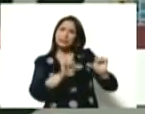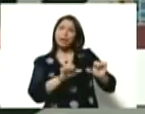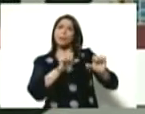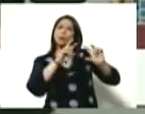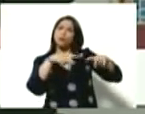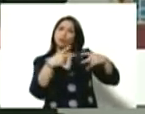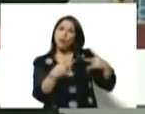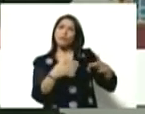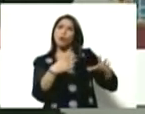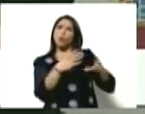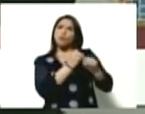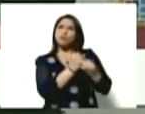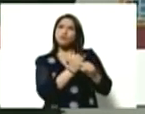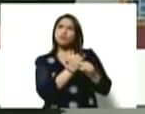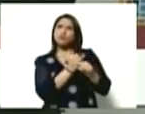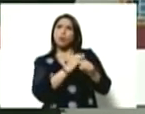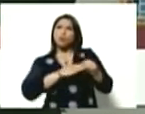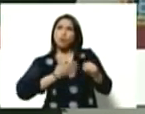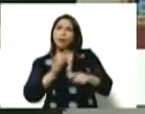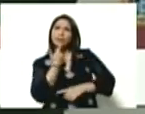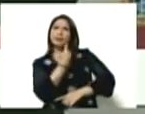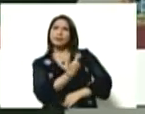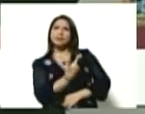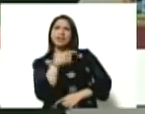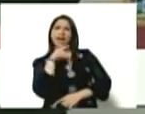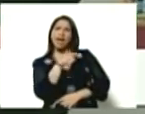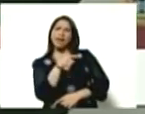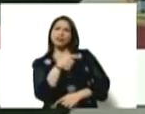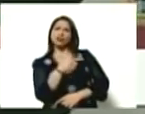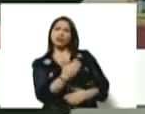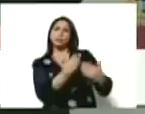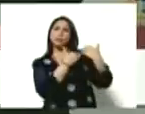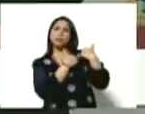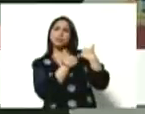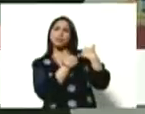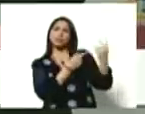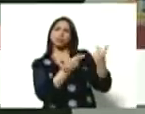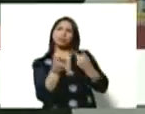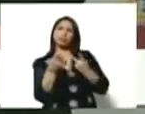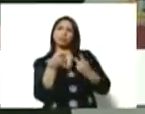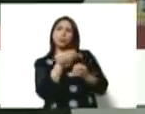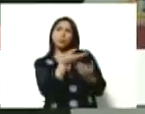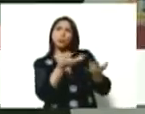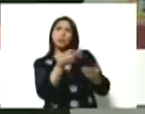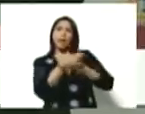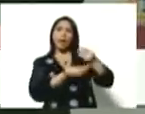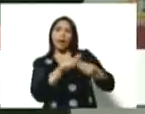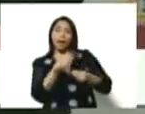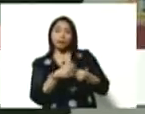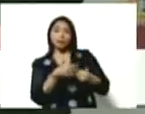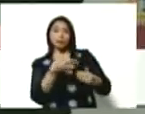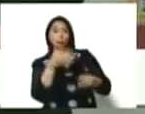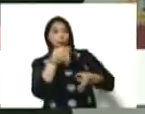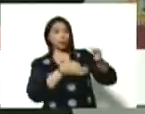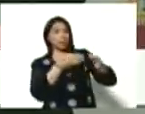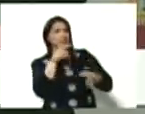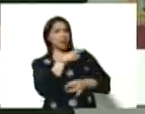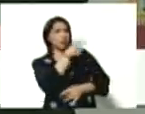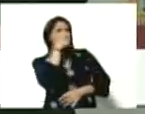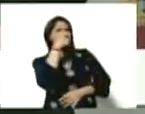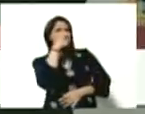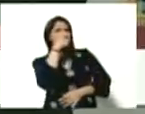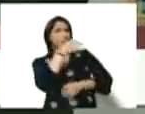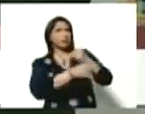automatizado, confiable, ¿qué le puede decir a estos representantes o la invitación que usted hace justamente en esta observación